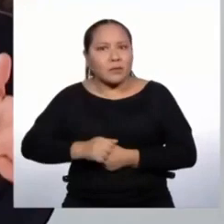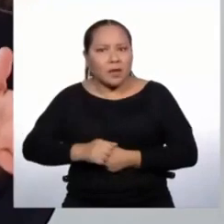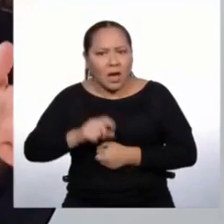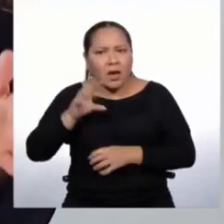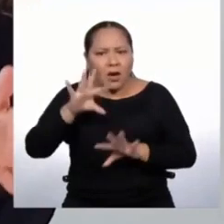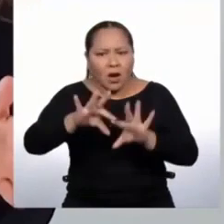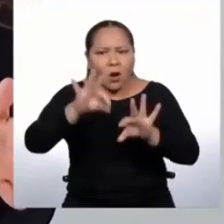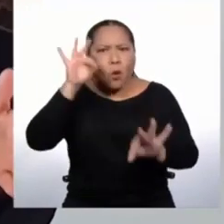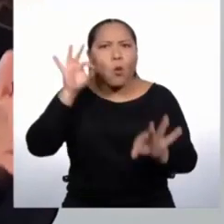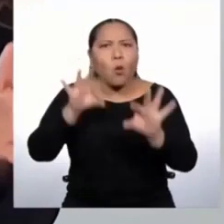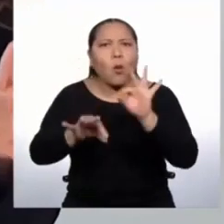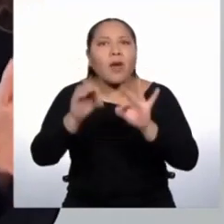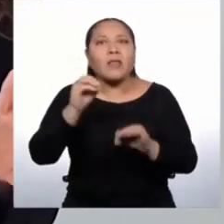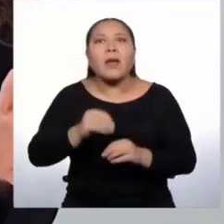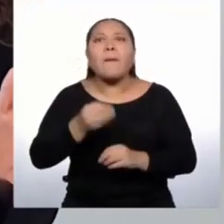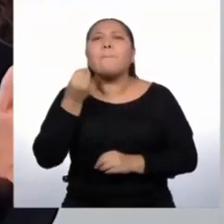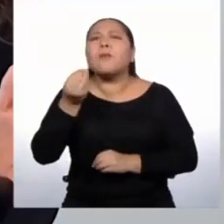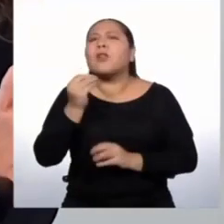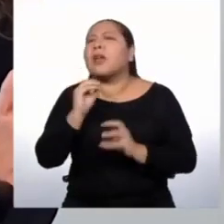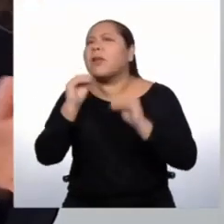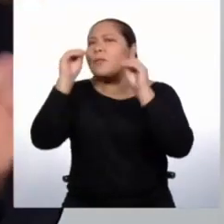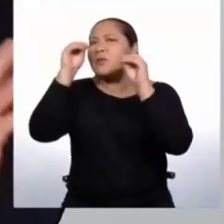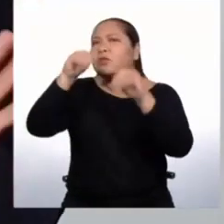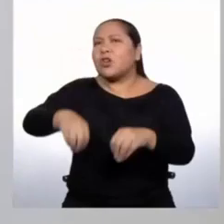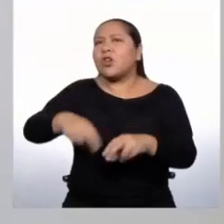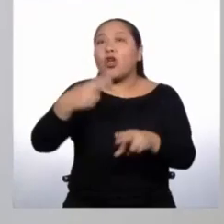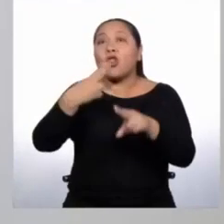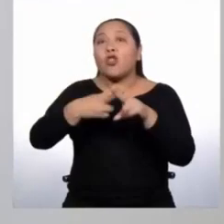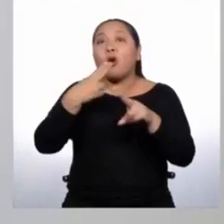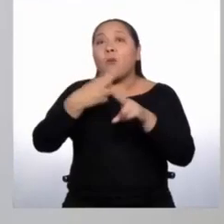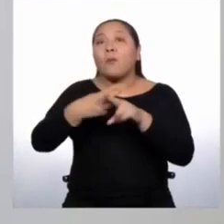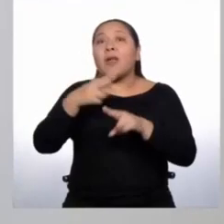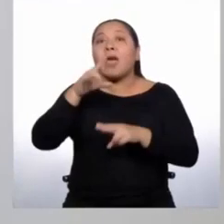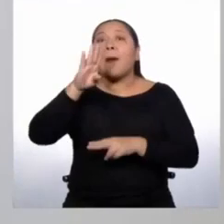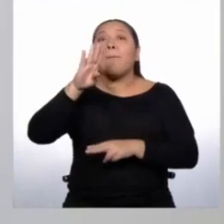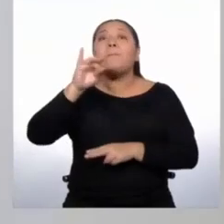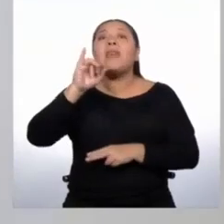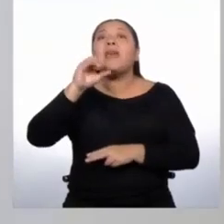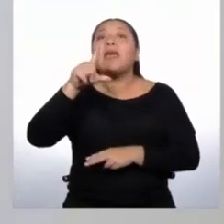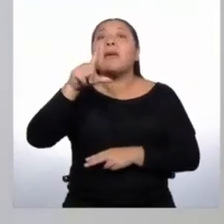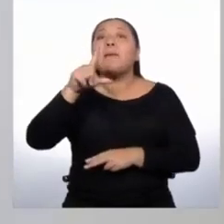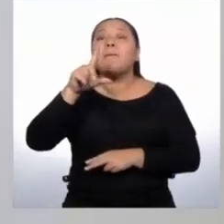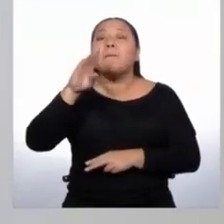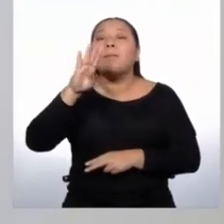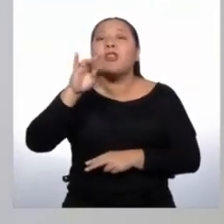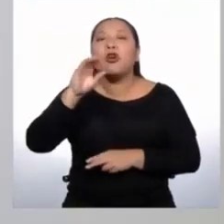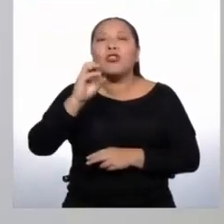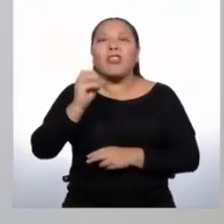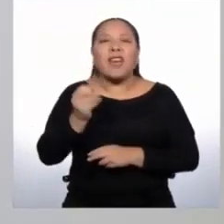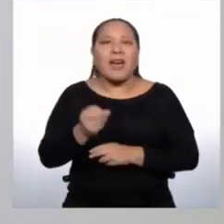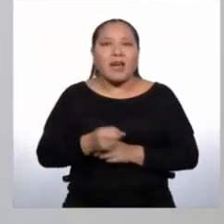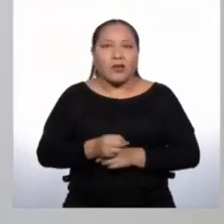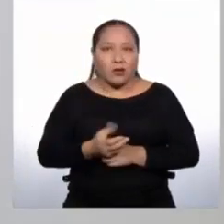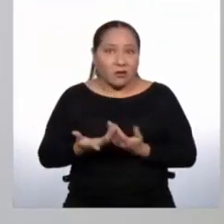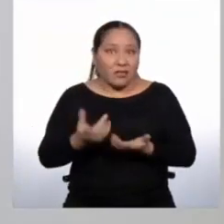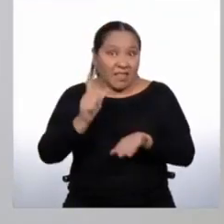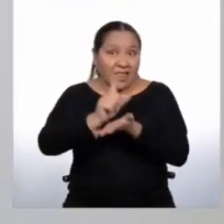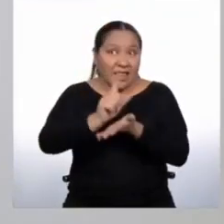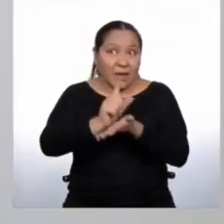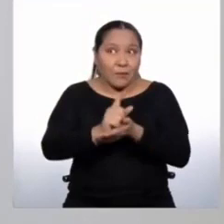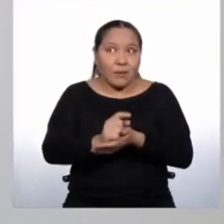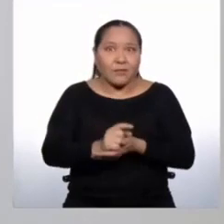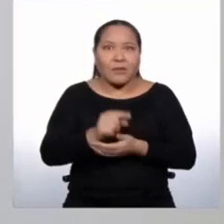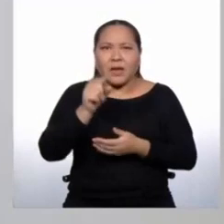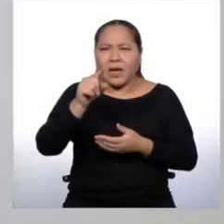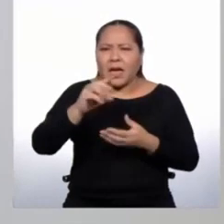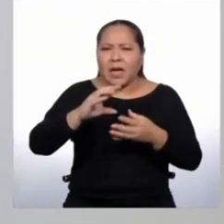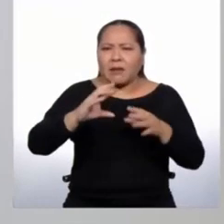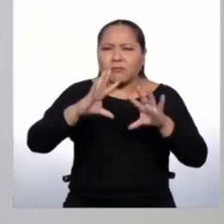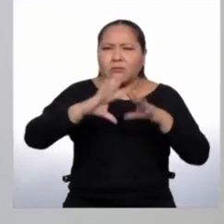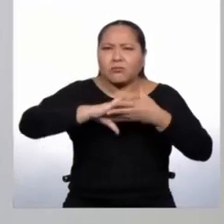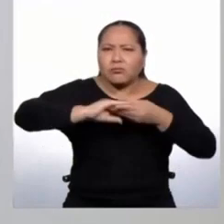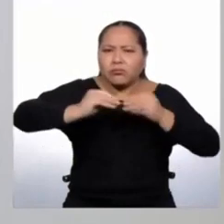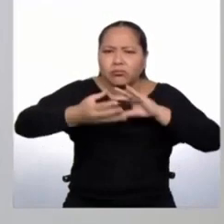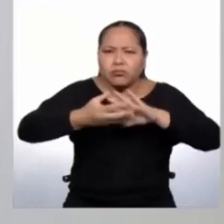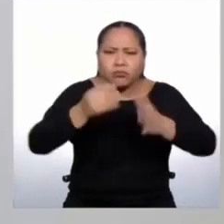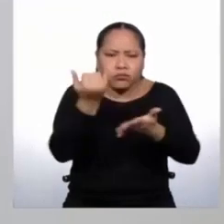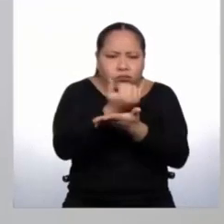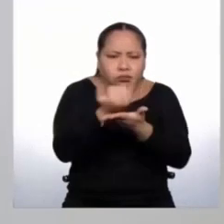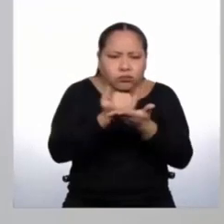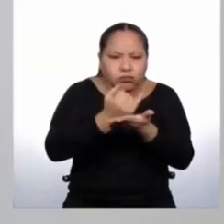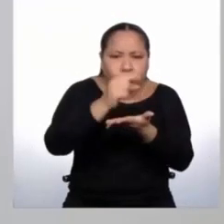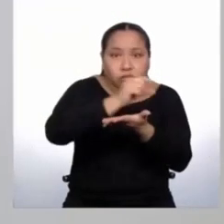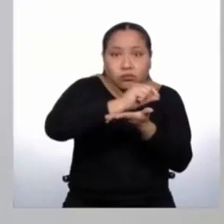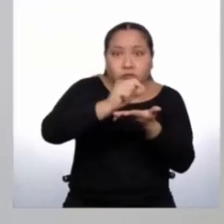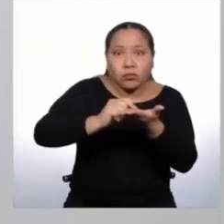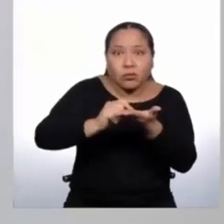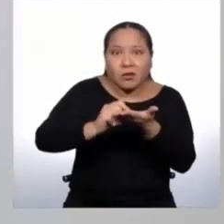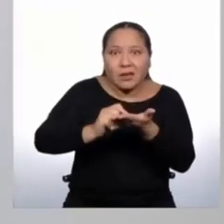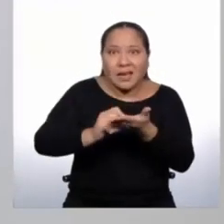llamaba el bibliotecario mendigo. Luego, elaboren una historieta en la que narren su vida y digan por qué